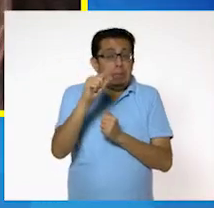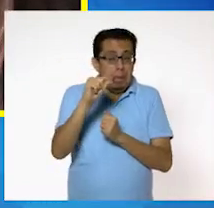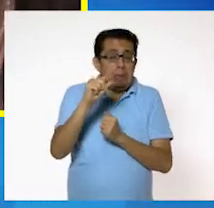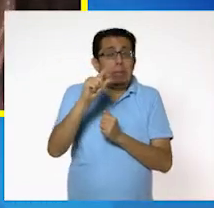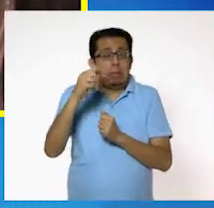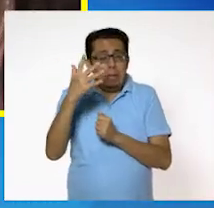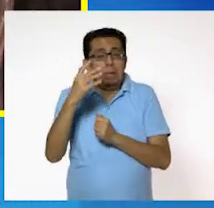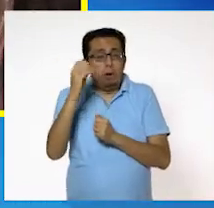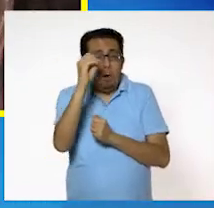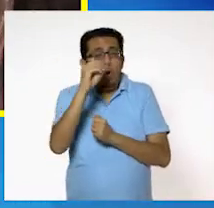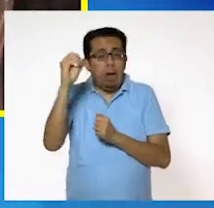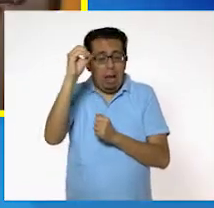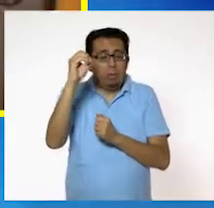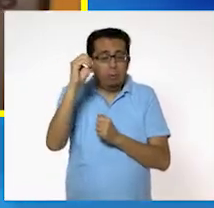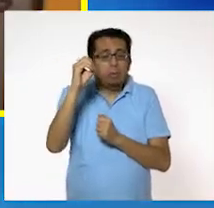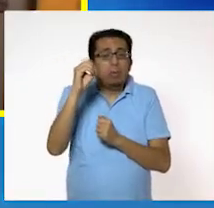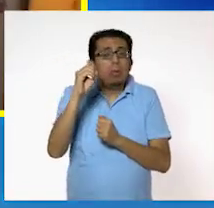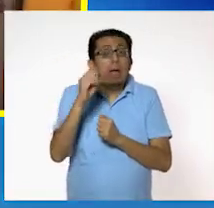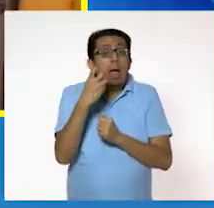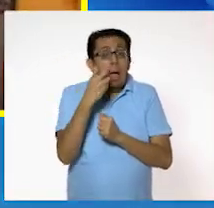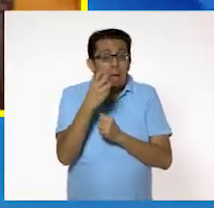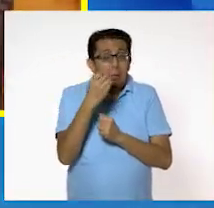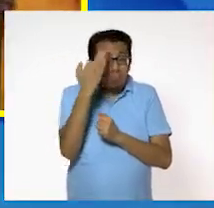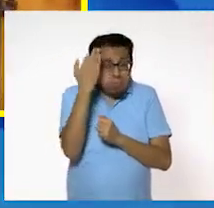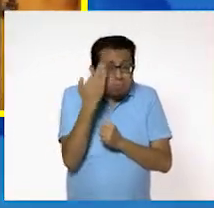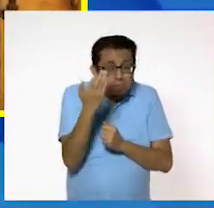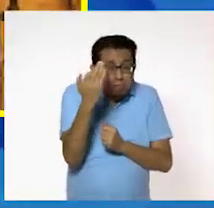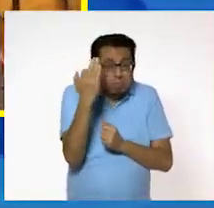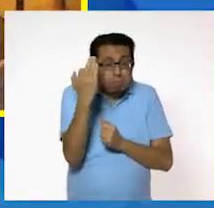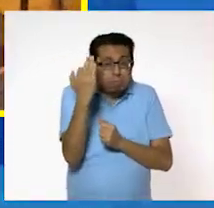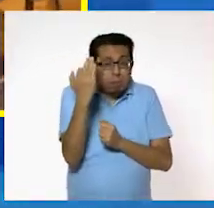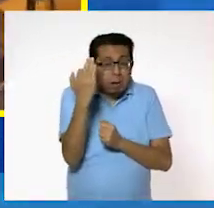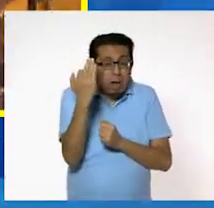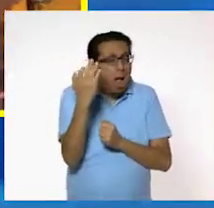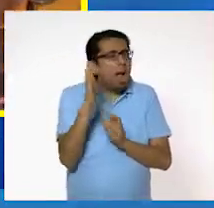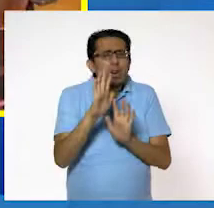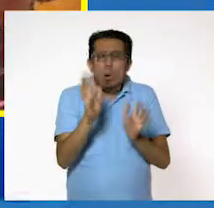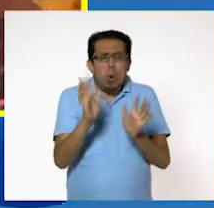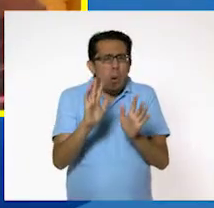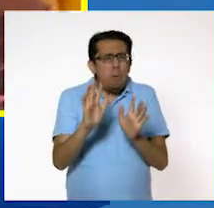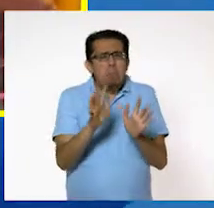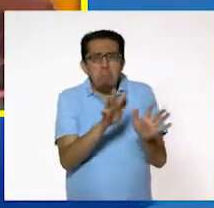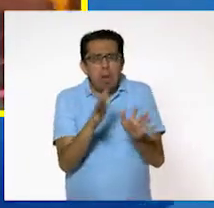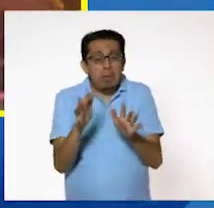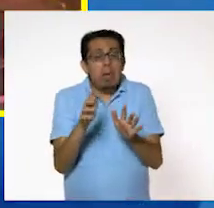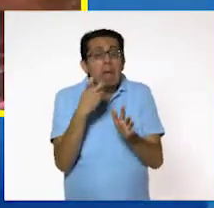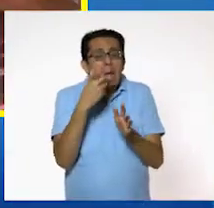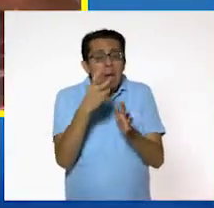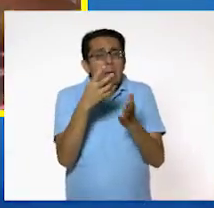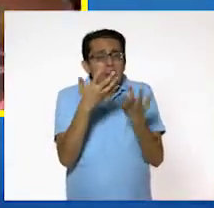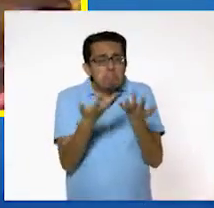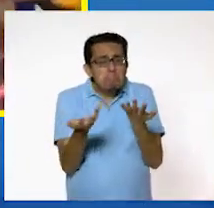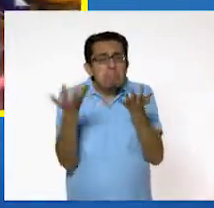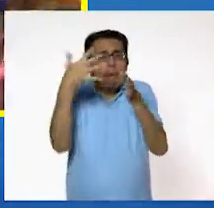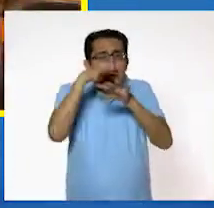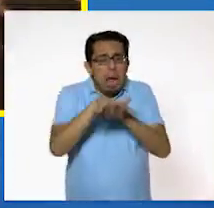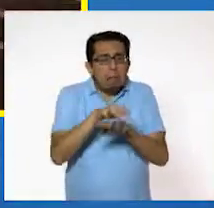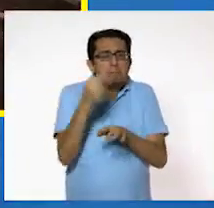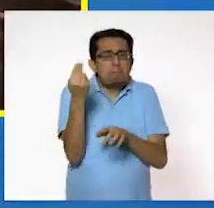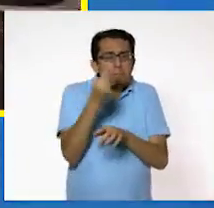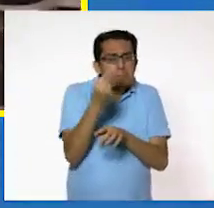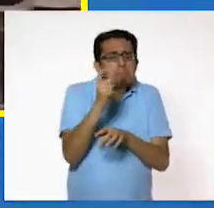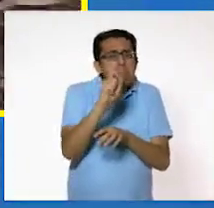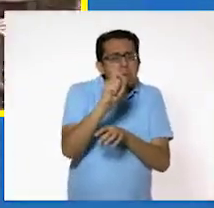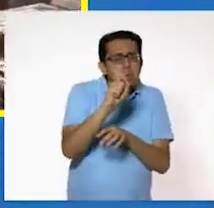70, 75 grados centígrados. ¿Y es un proceso tardado? No es tan tardado. La mezcla requiere de 20